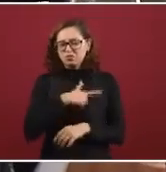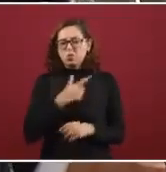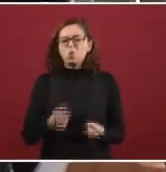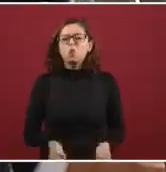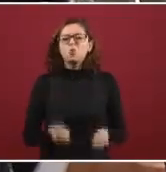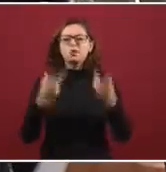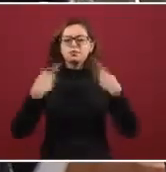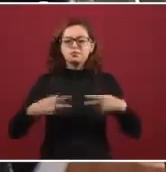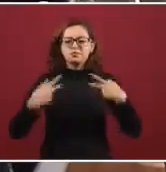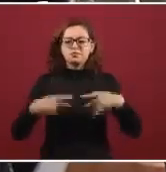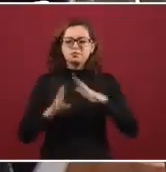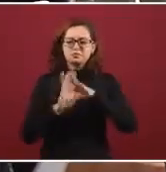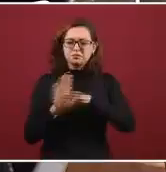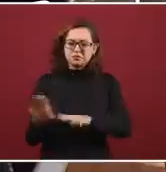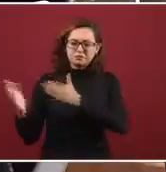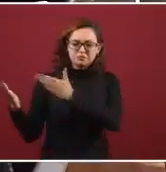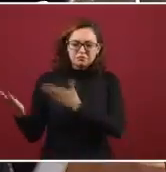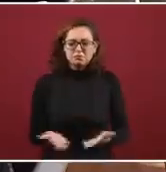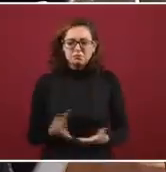migrantes podemos recibir?